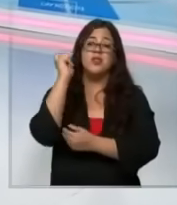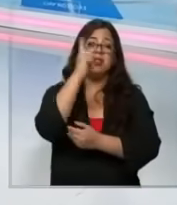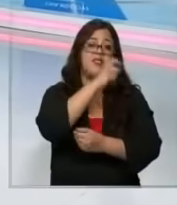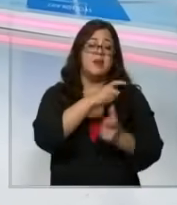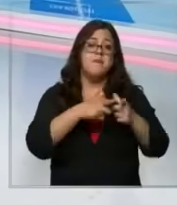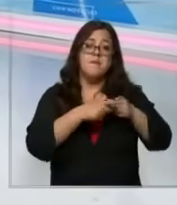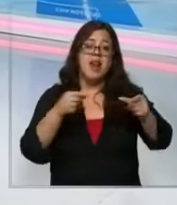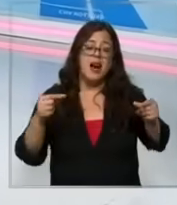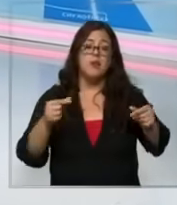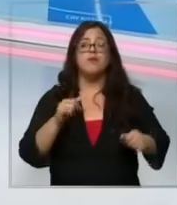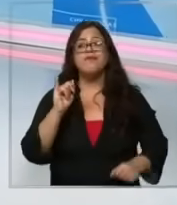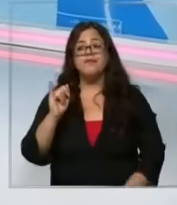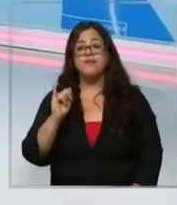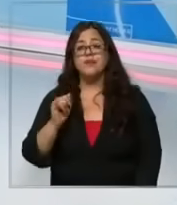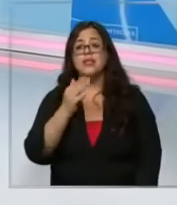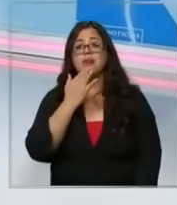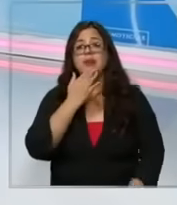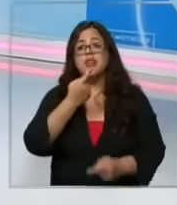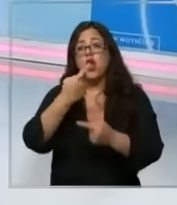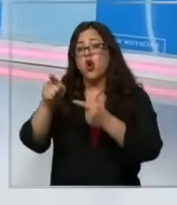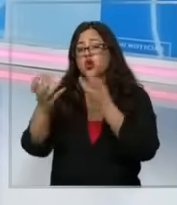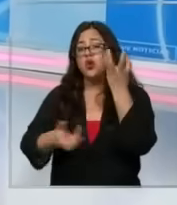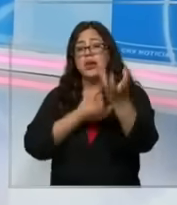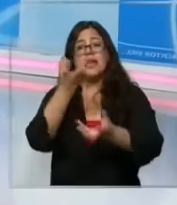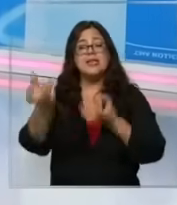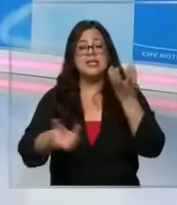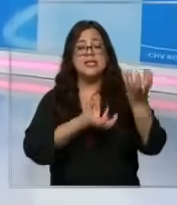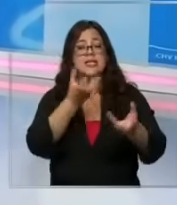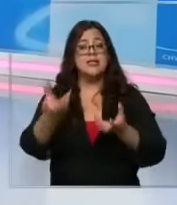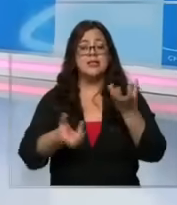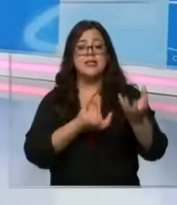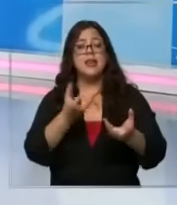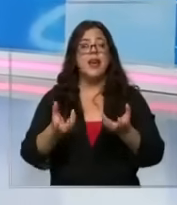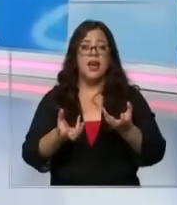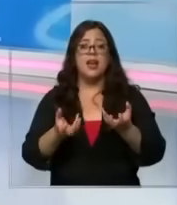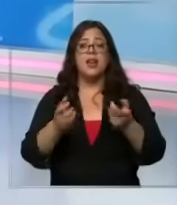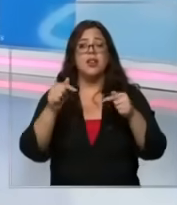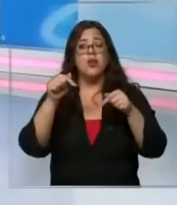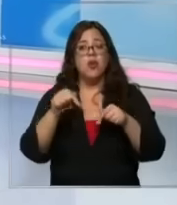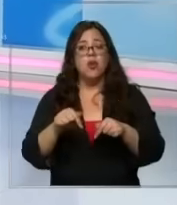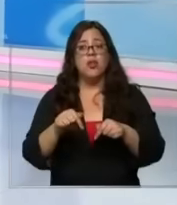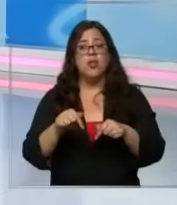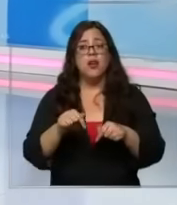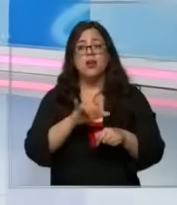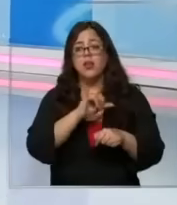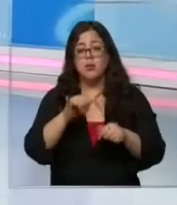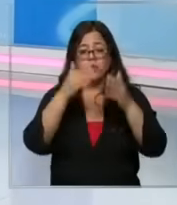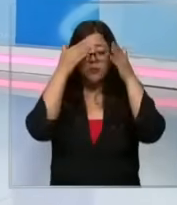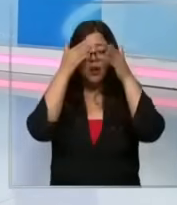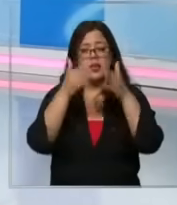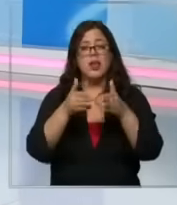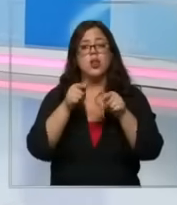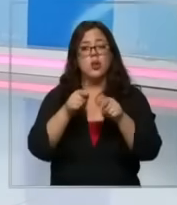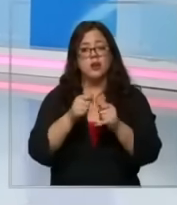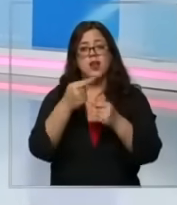complicado. Sí, ha habido también otros incendios que se han registrado durante este día y vamos a estar atentos